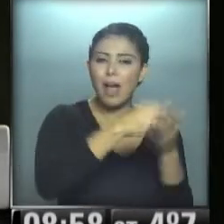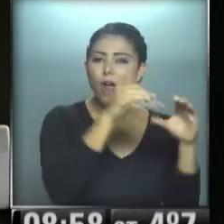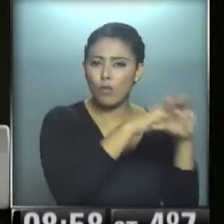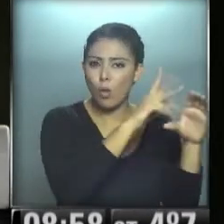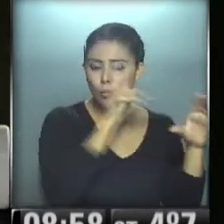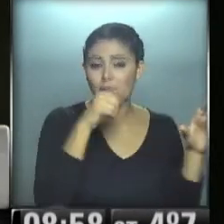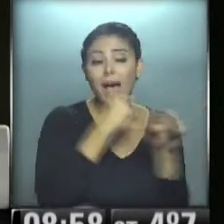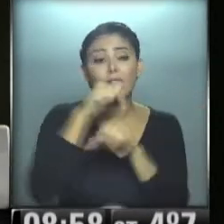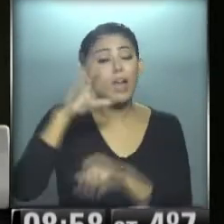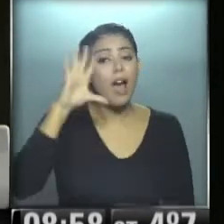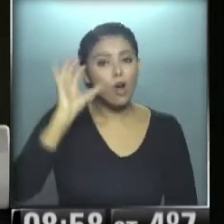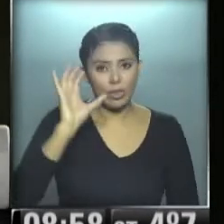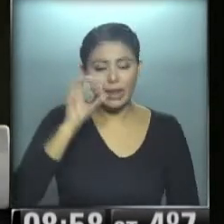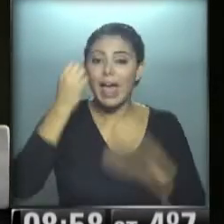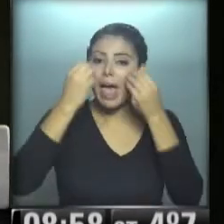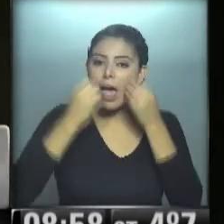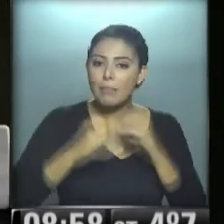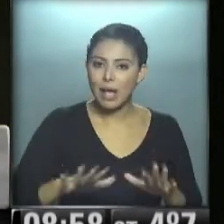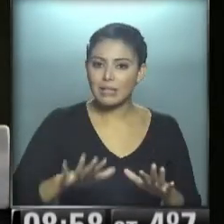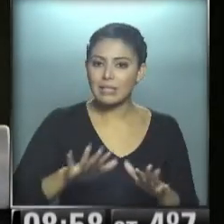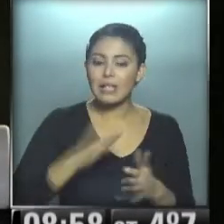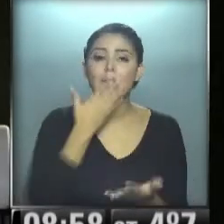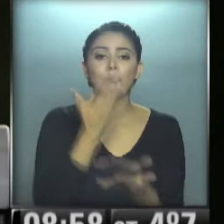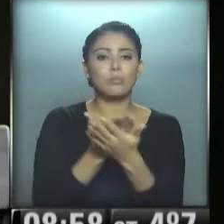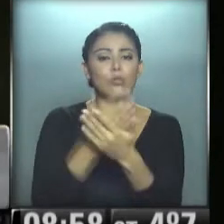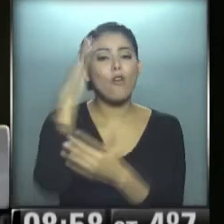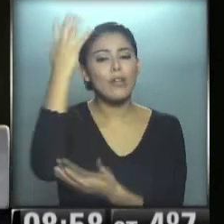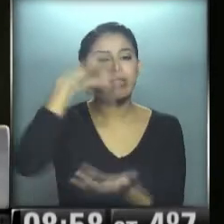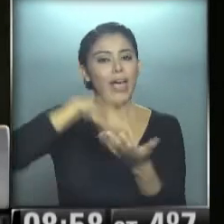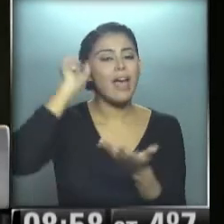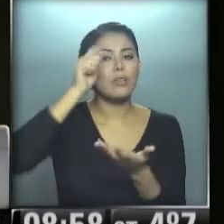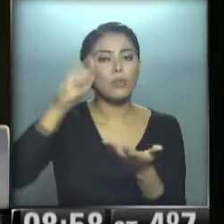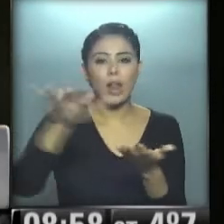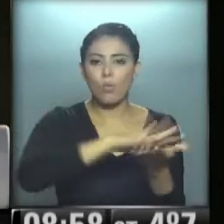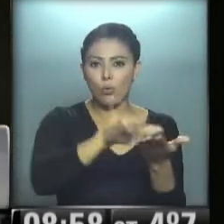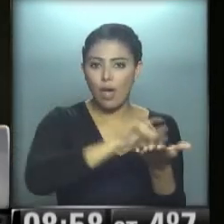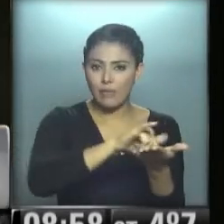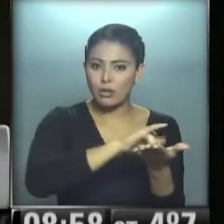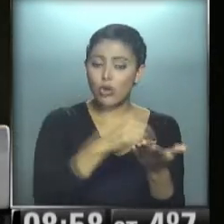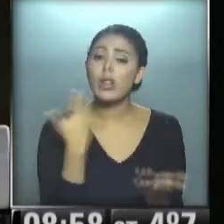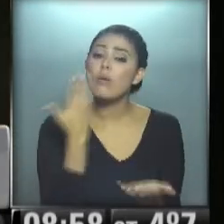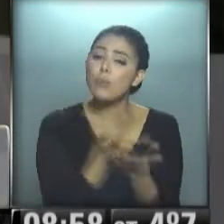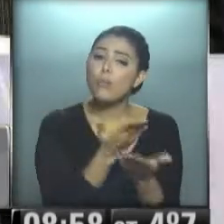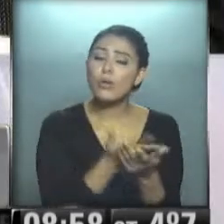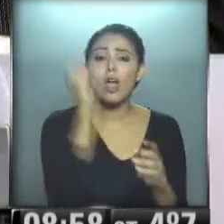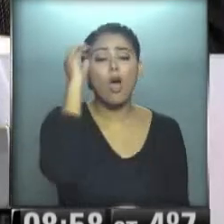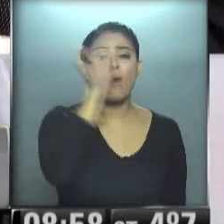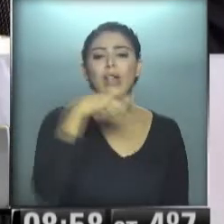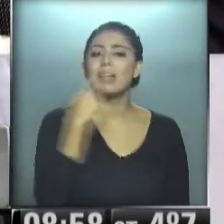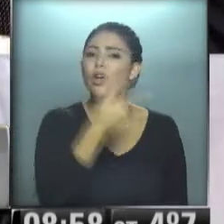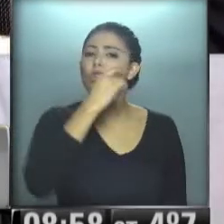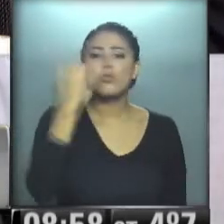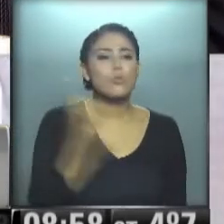buitres mientras tanto recordemos se inicia una acción ante los tribunales de nueva york para plantearle al juez grecia que es inaplicable